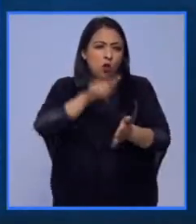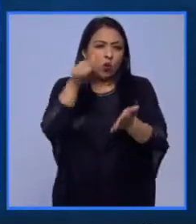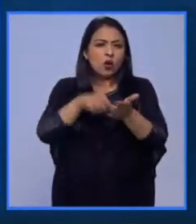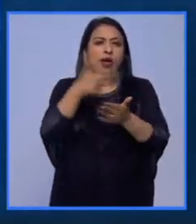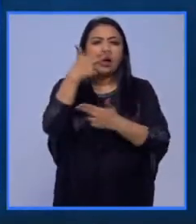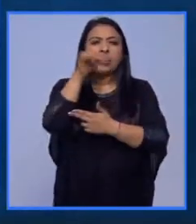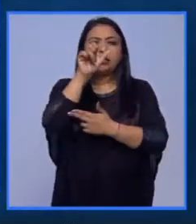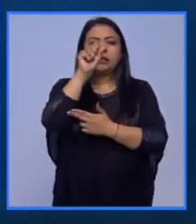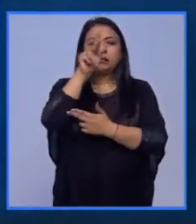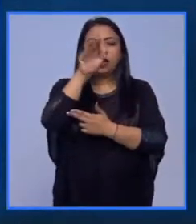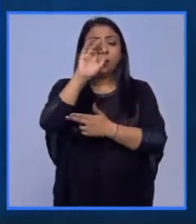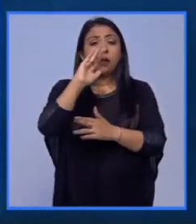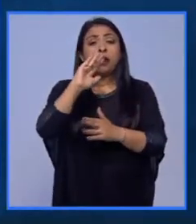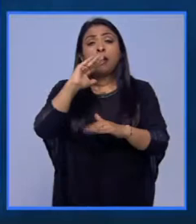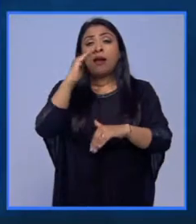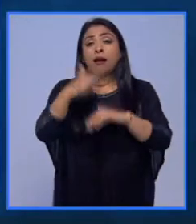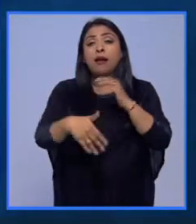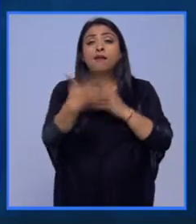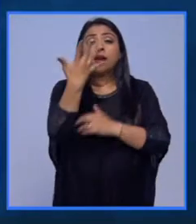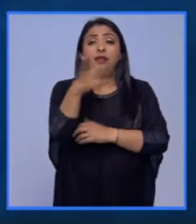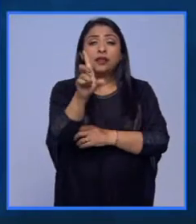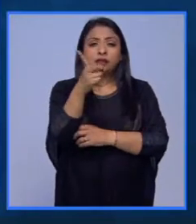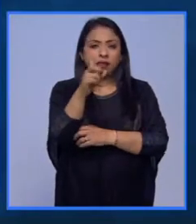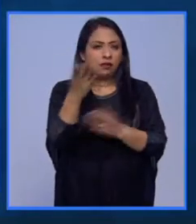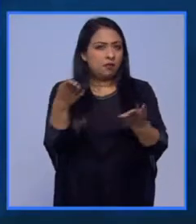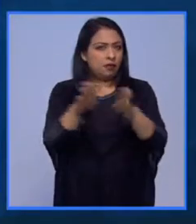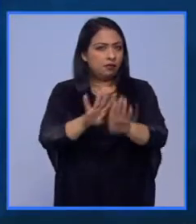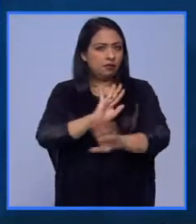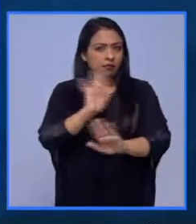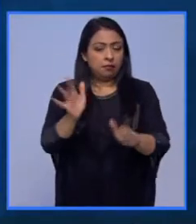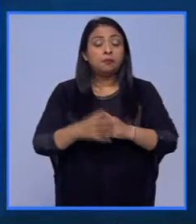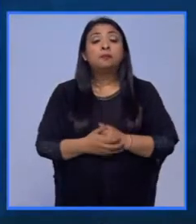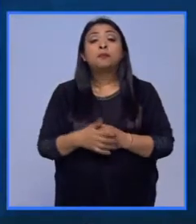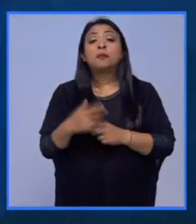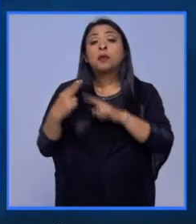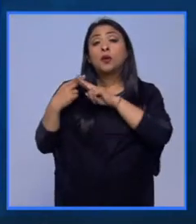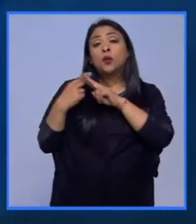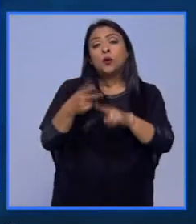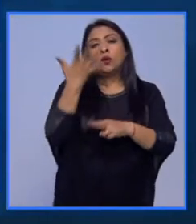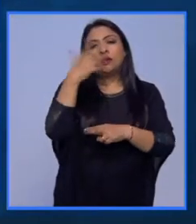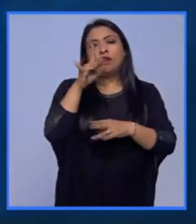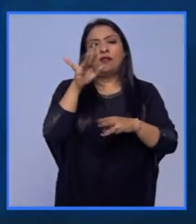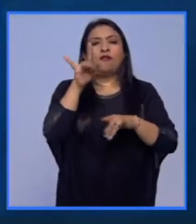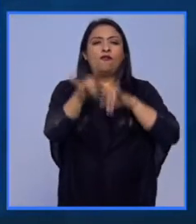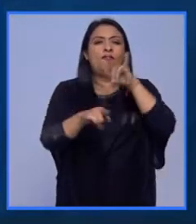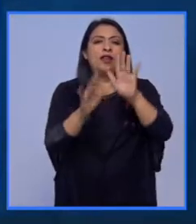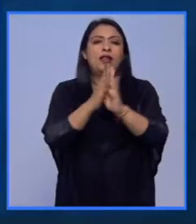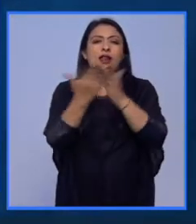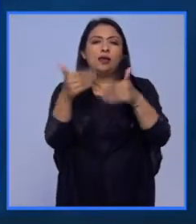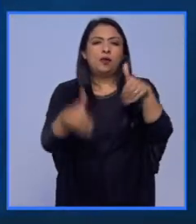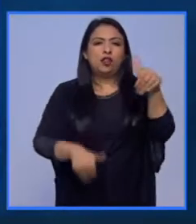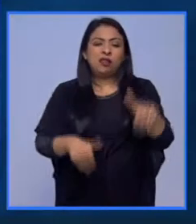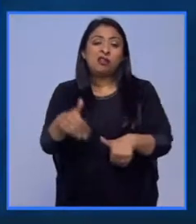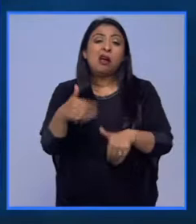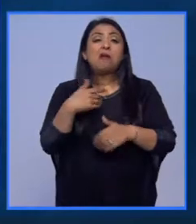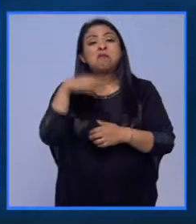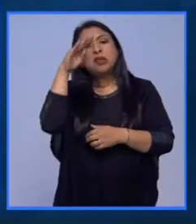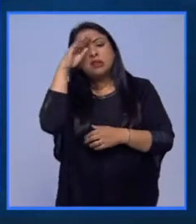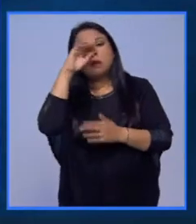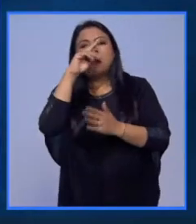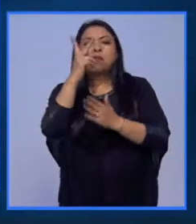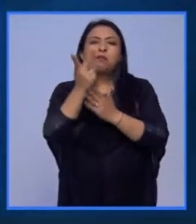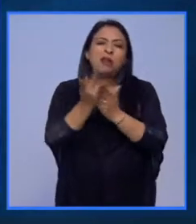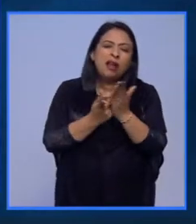Hispanoamérica. Concluirá este 10 de diciembre. La décima Feria del Libro Teatral se tenía prevista y planeada